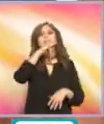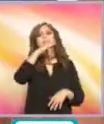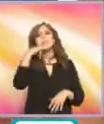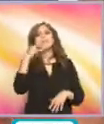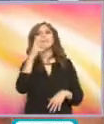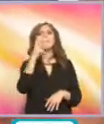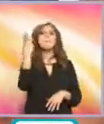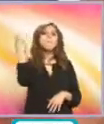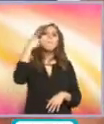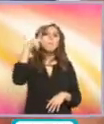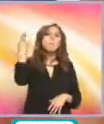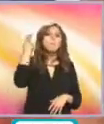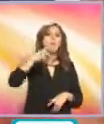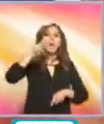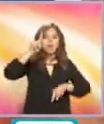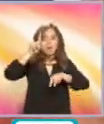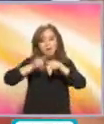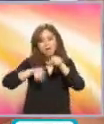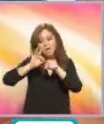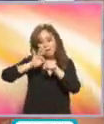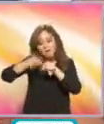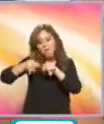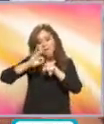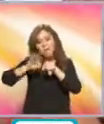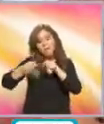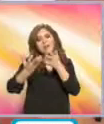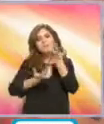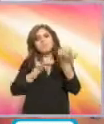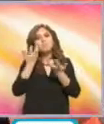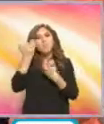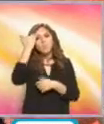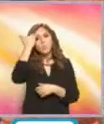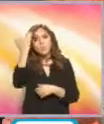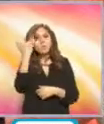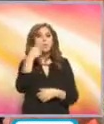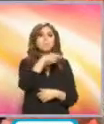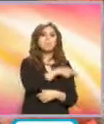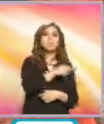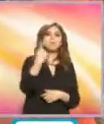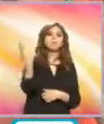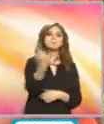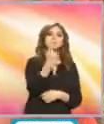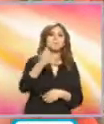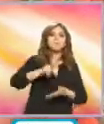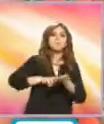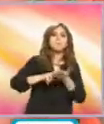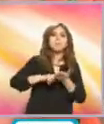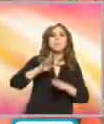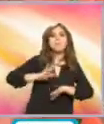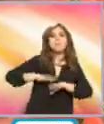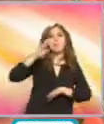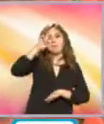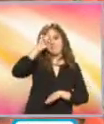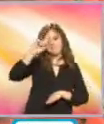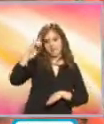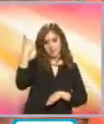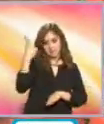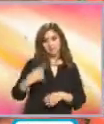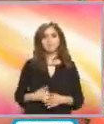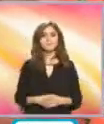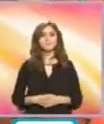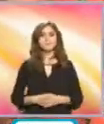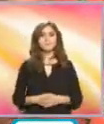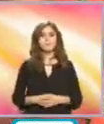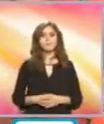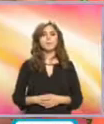limpiando. Ay, le Tomatito quitarle la piel. más rápido. Más rápido. De volada. Ok, ¿cómo vamos allá? Vamos a formar una especie como de taquitos. Vamos